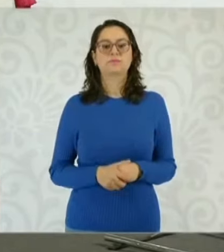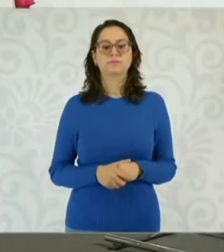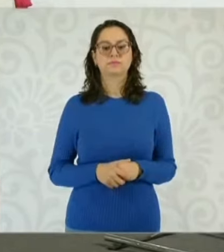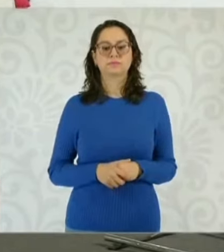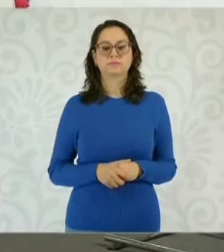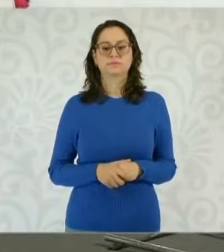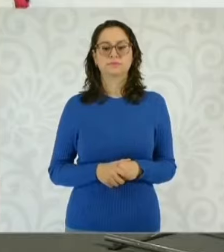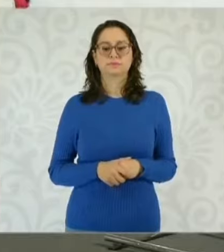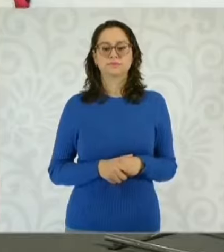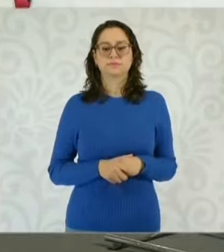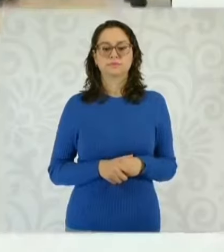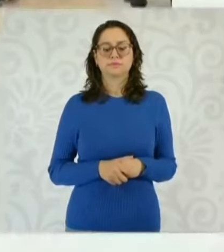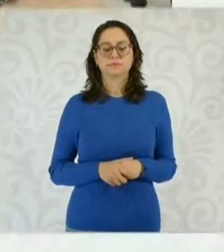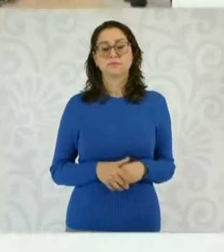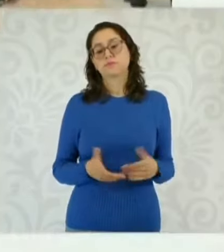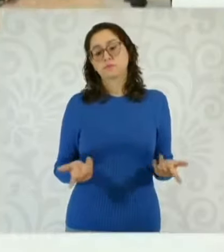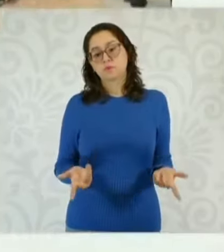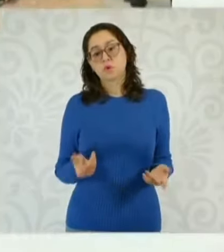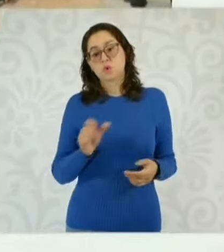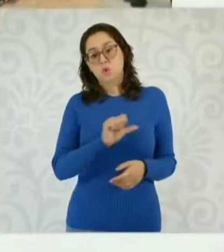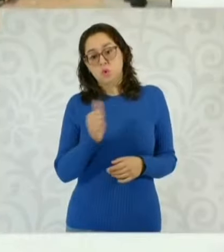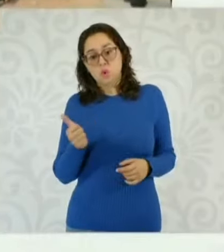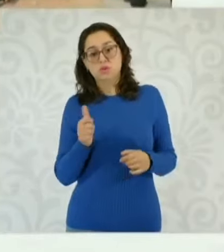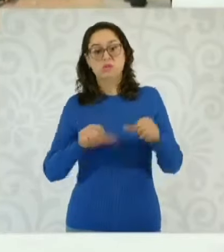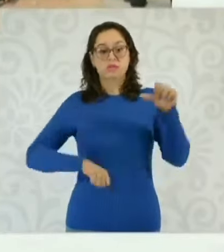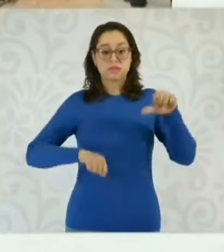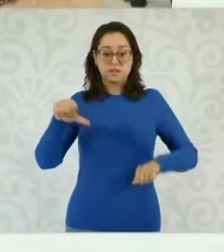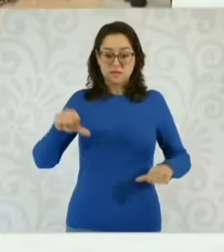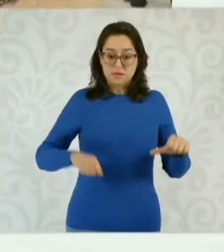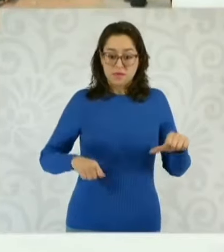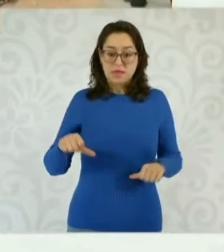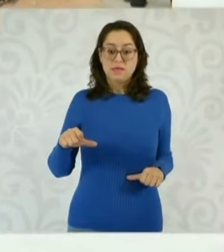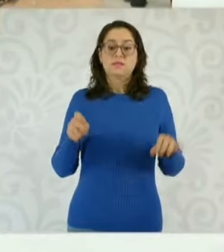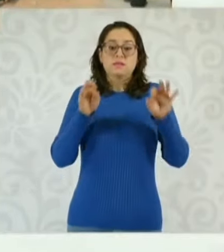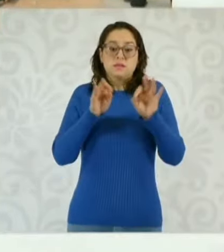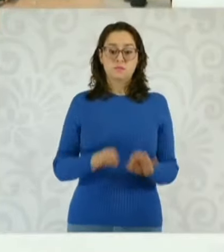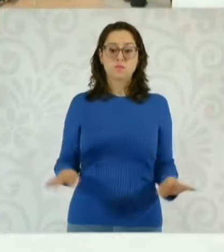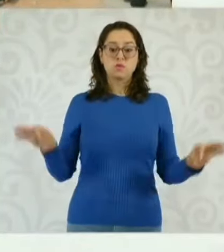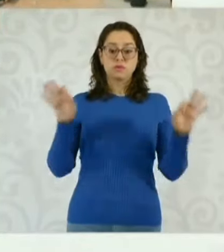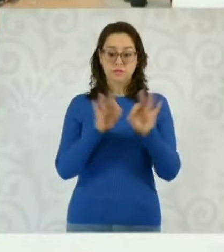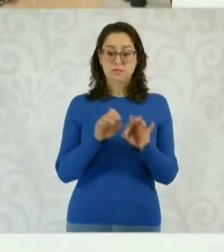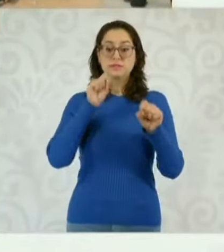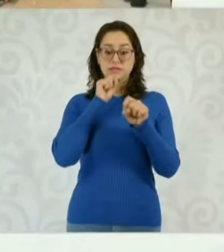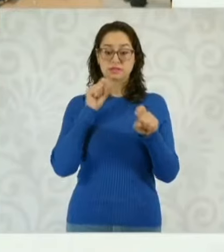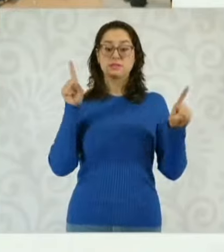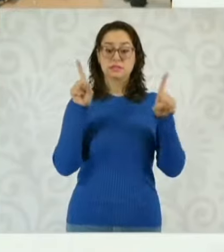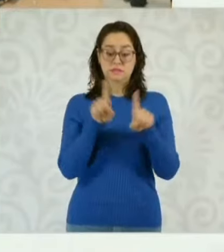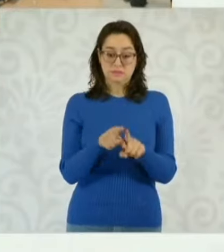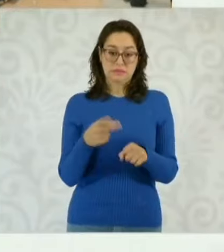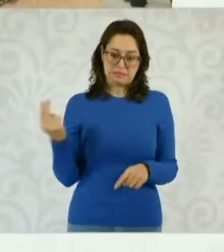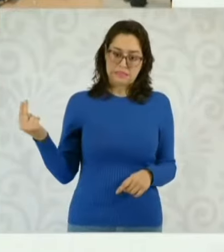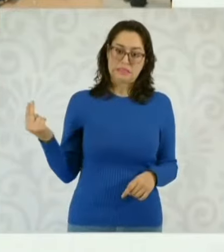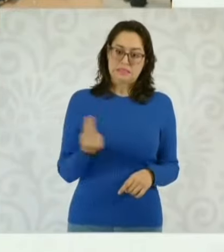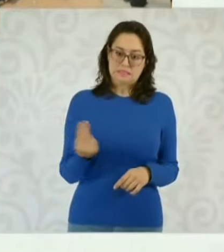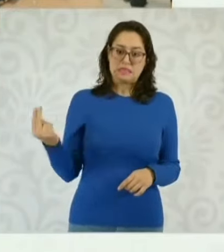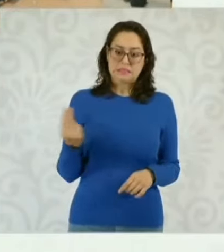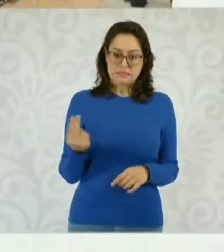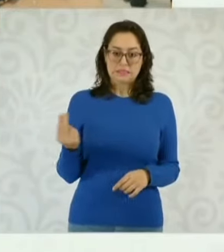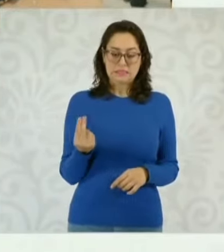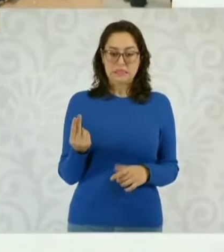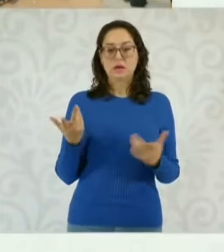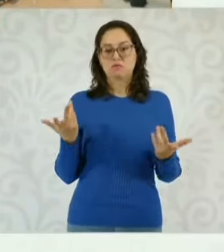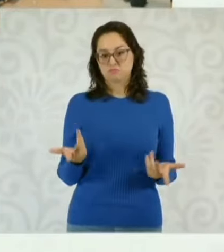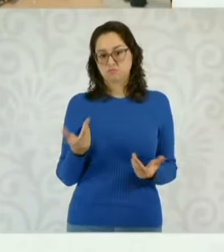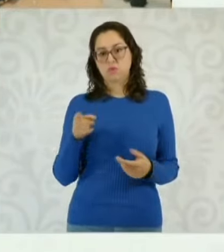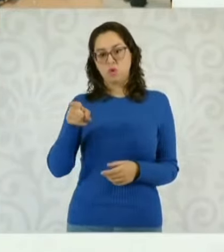Y como otras acciones también importantes y relevantes para la revitalización de las lenguas indígenas, contamos con